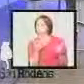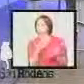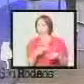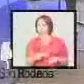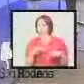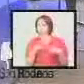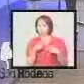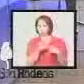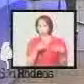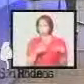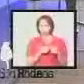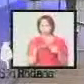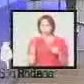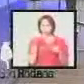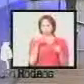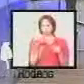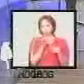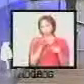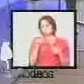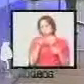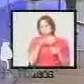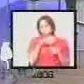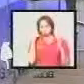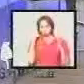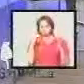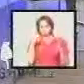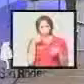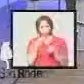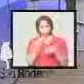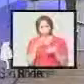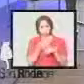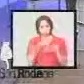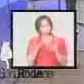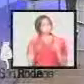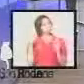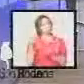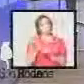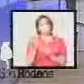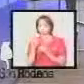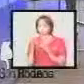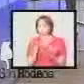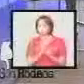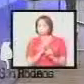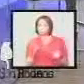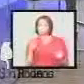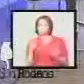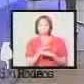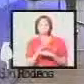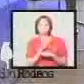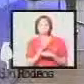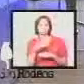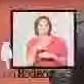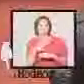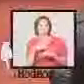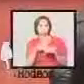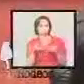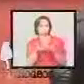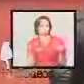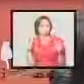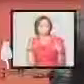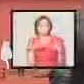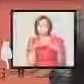área rural, igualmente es atendida con las mismas líneas de crédito, las mismas condiciones que el banco tiene en general, ¿verdad? No